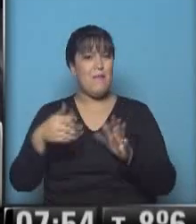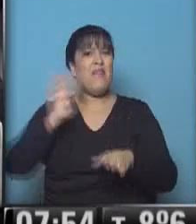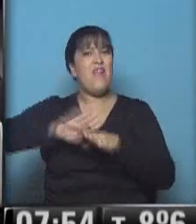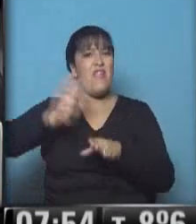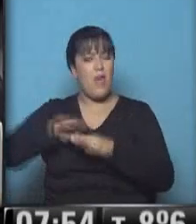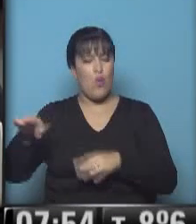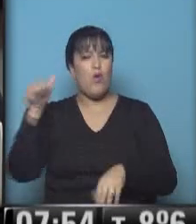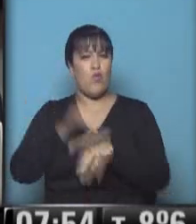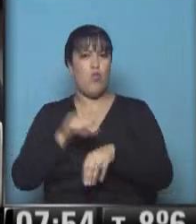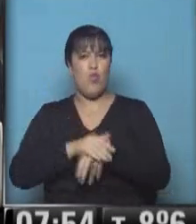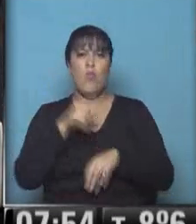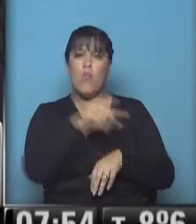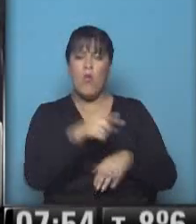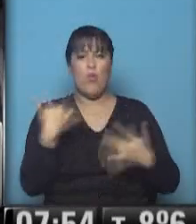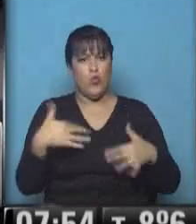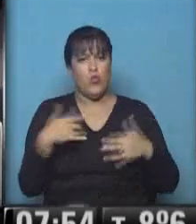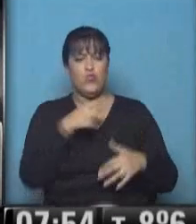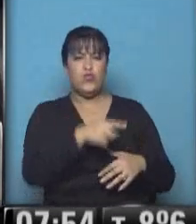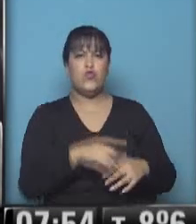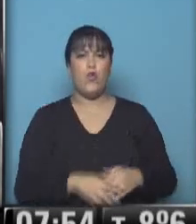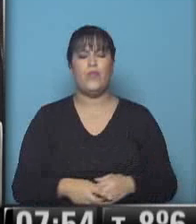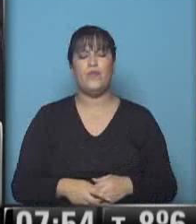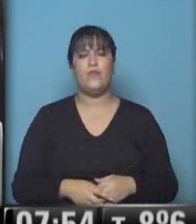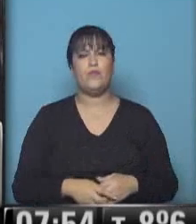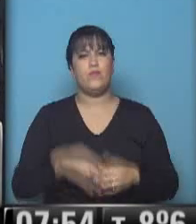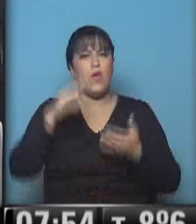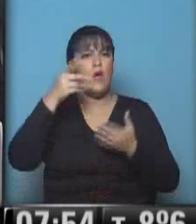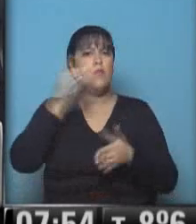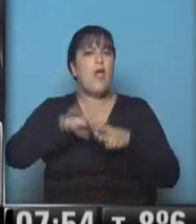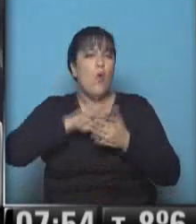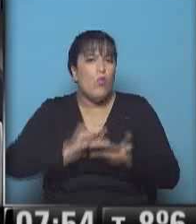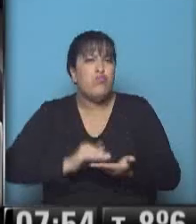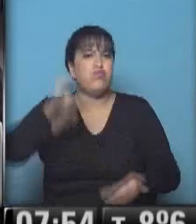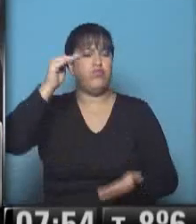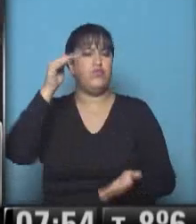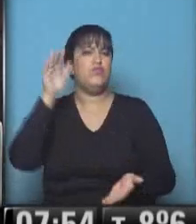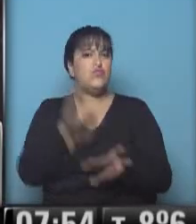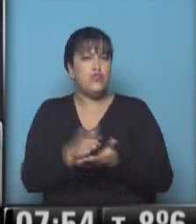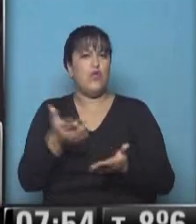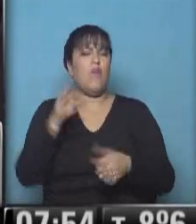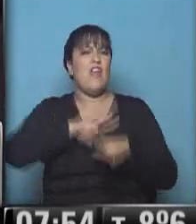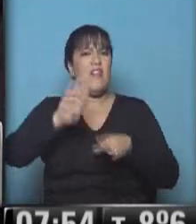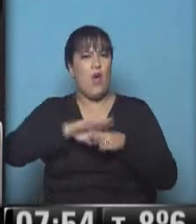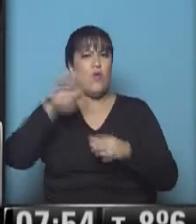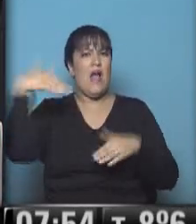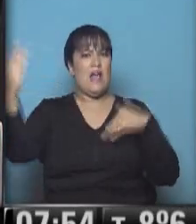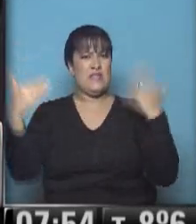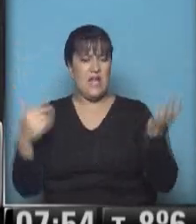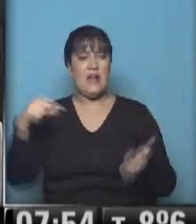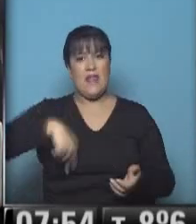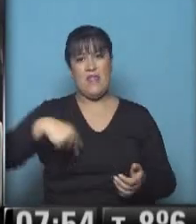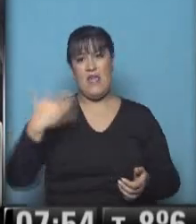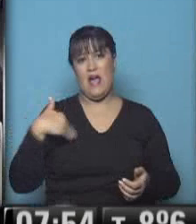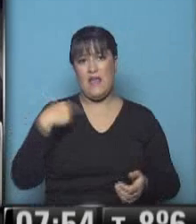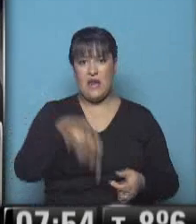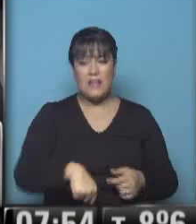25 años de incremento absolutamente inusual a nivel Internacional de la deuda de un país y que